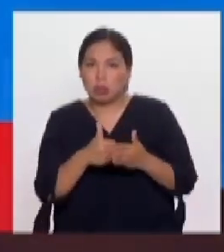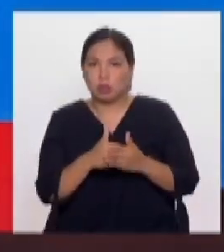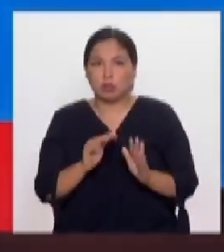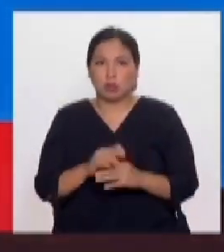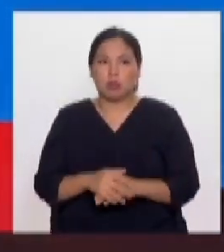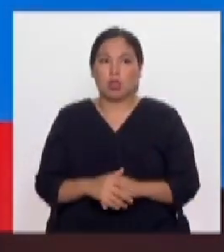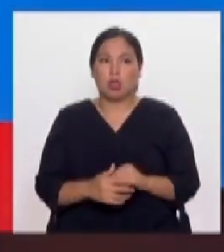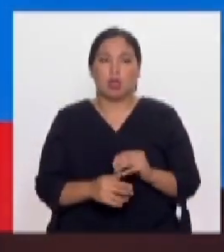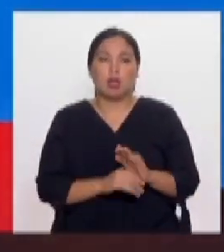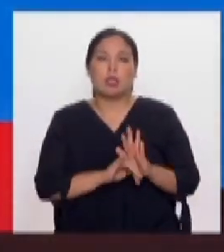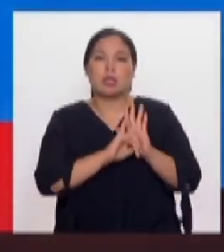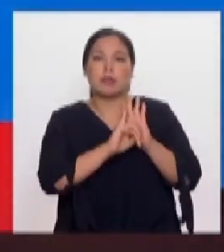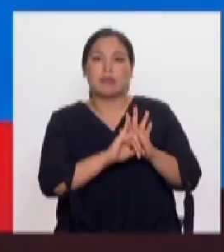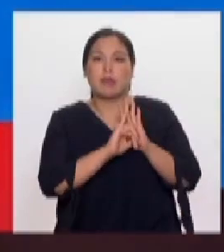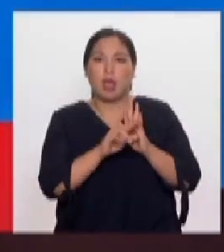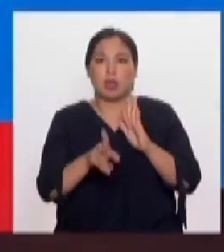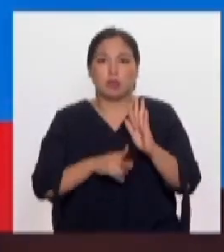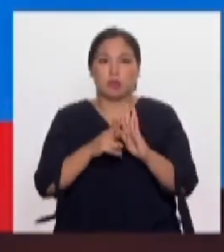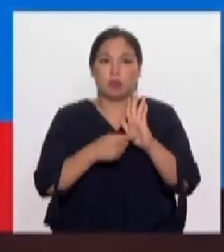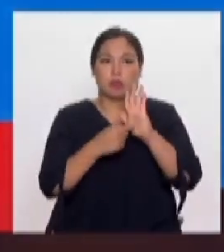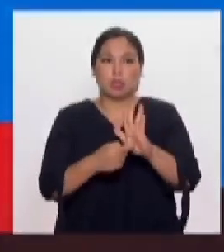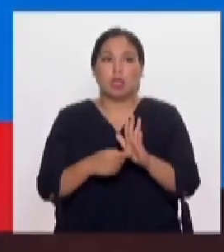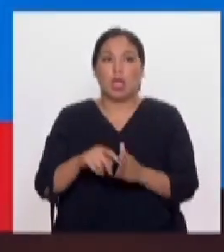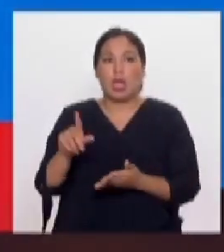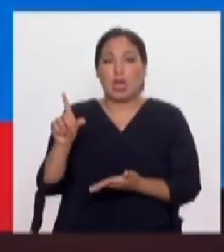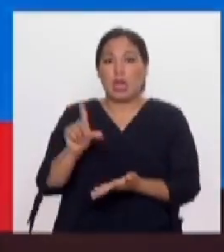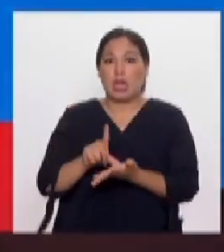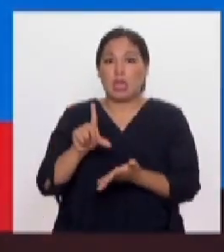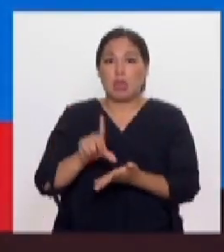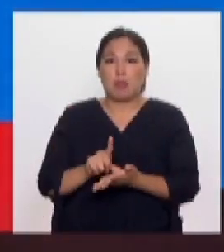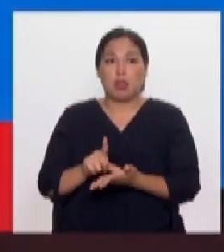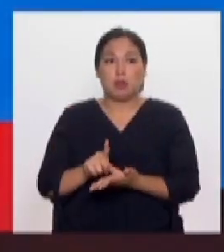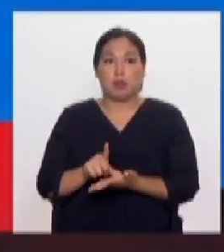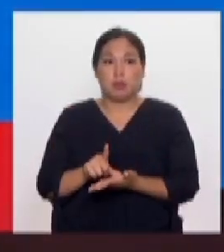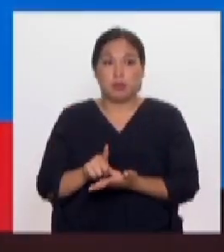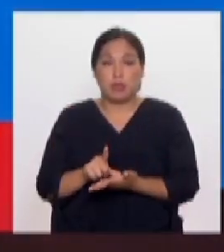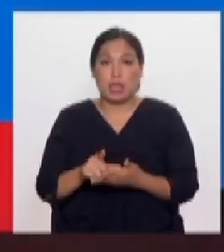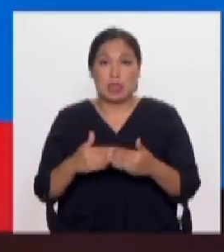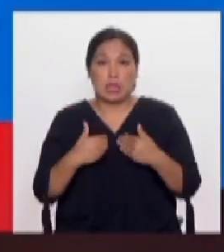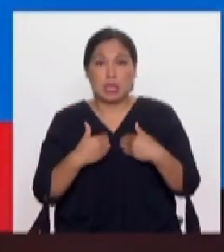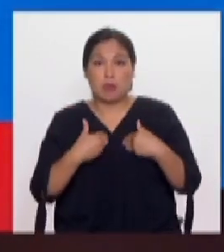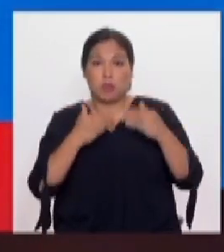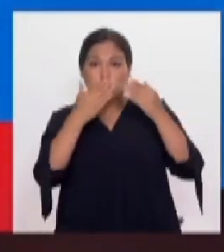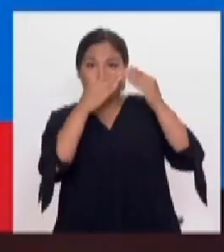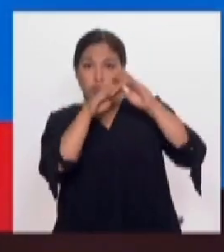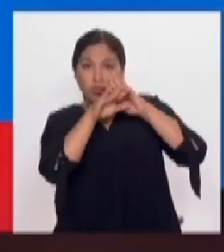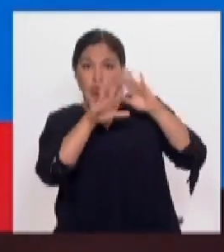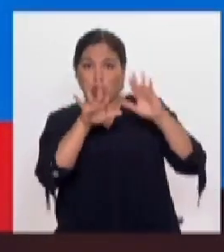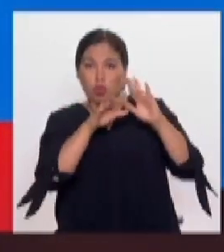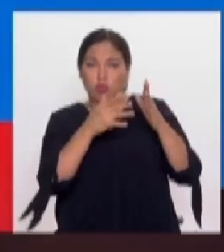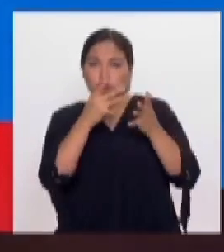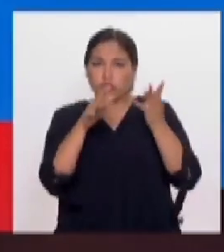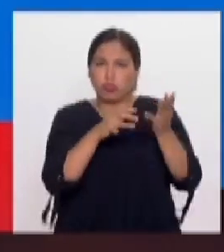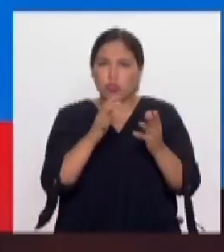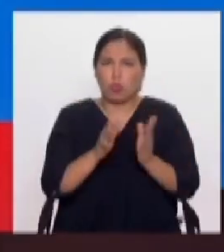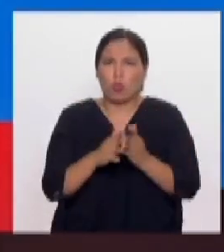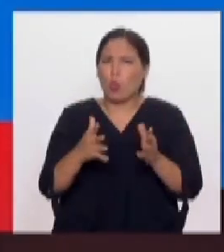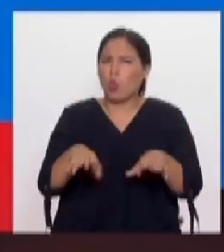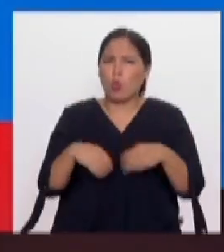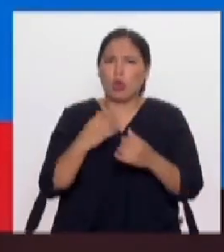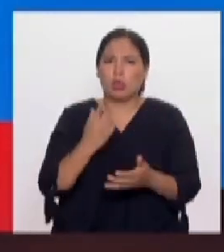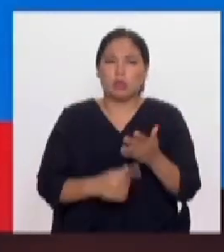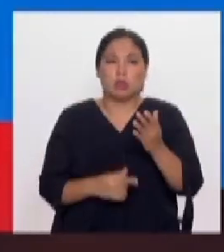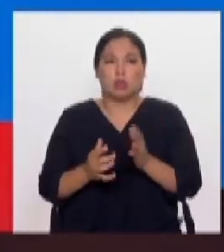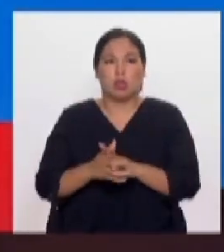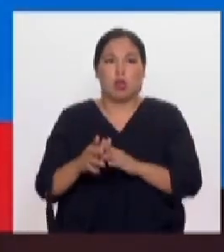imagen satelital donde vemos la región Lima y ubicamos Lima Metropolitana, tenemos cielo con cobertura nubosa, esto debido pues al traslado